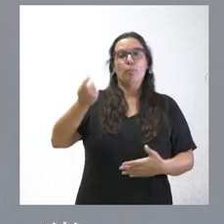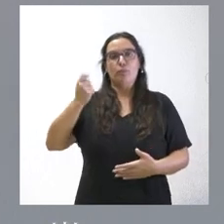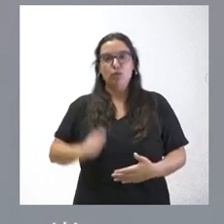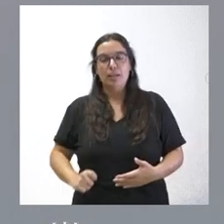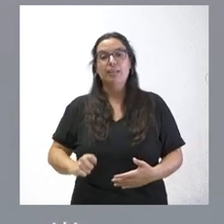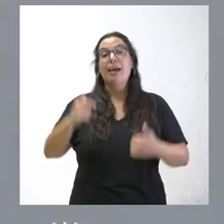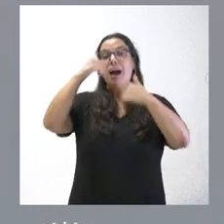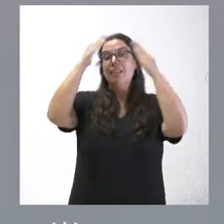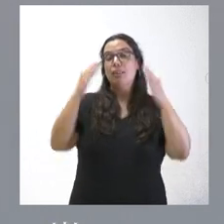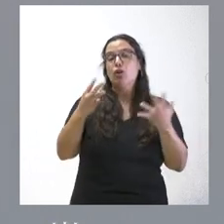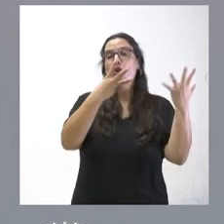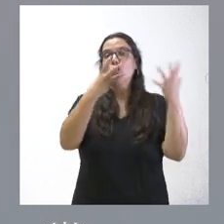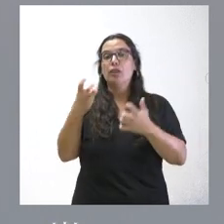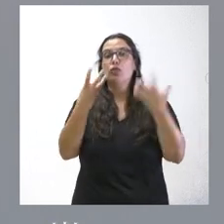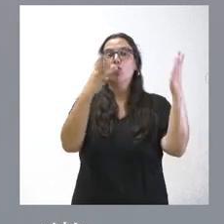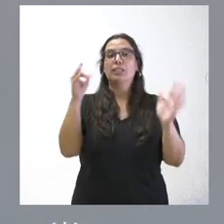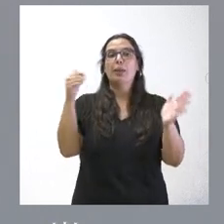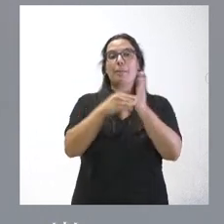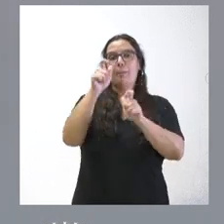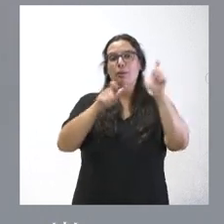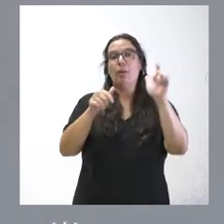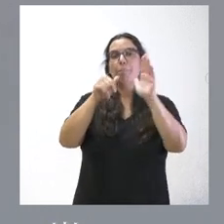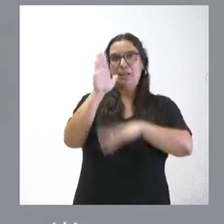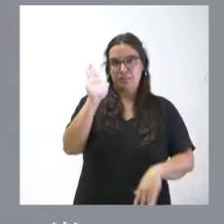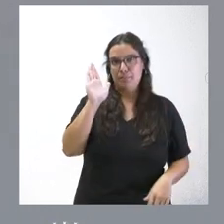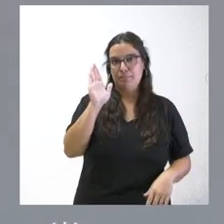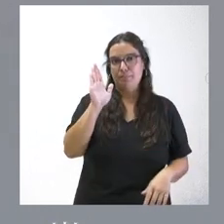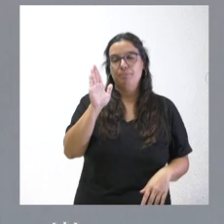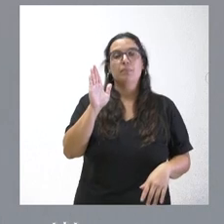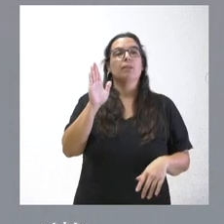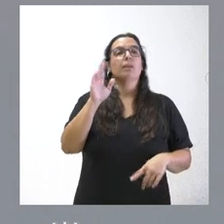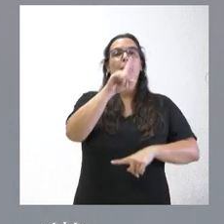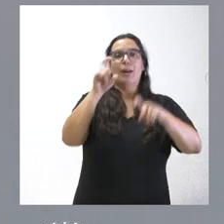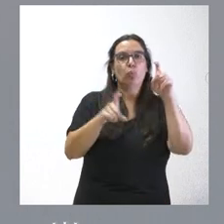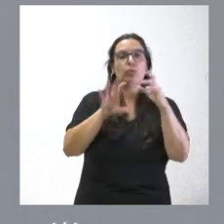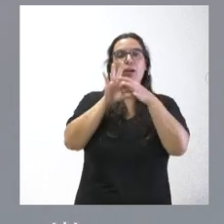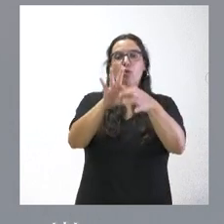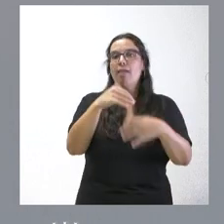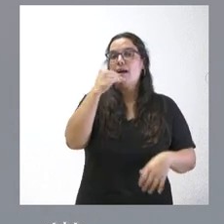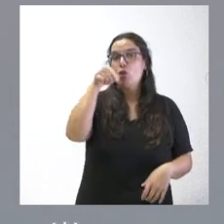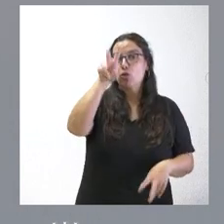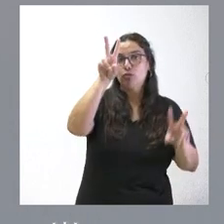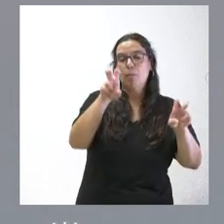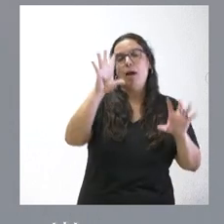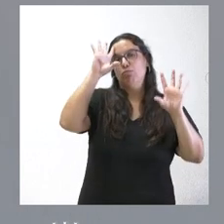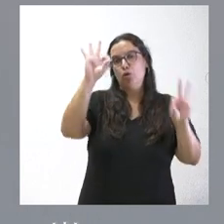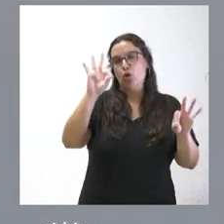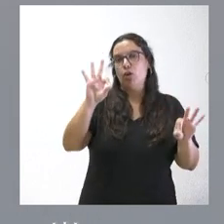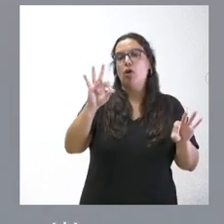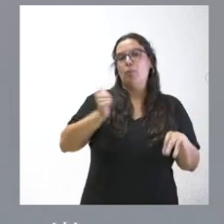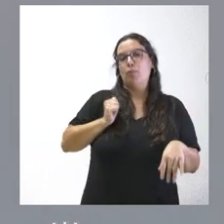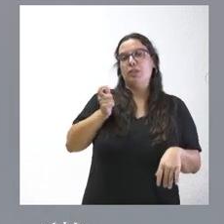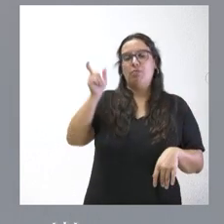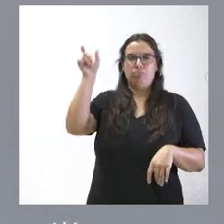atienda más de 880.000 personas para cualquier pregunta relación con esta cuestión pues lógicamente nos acompaña